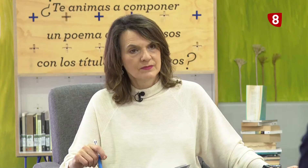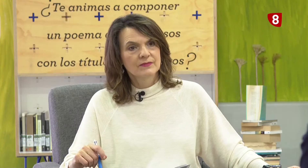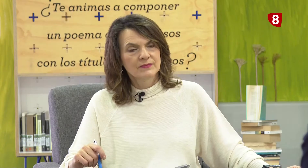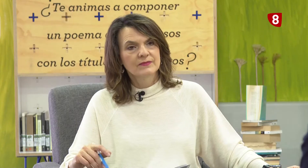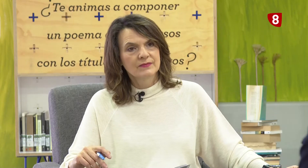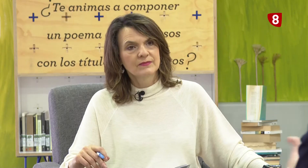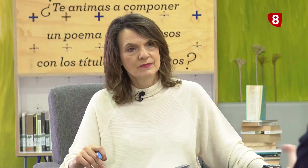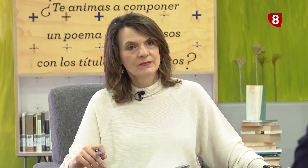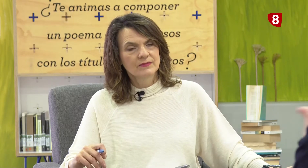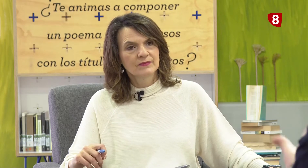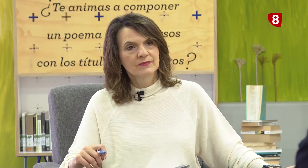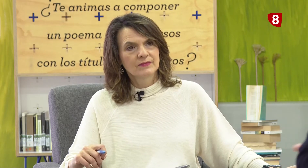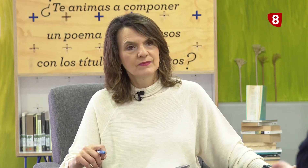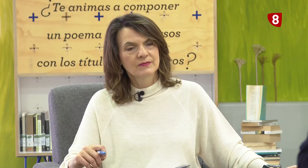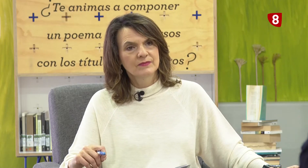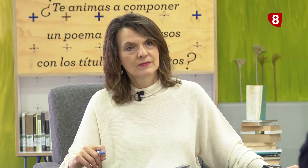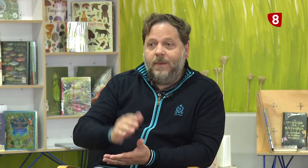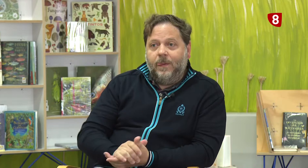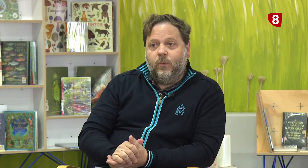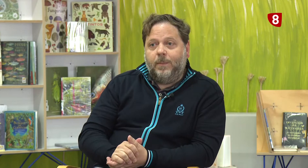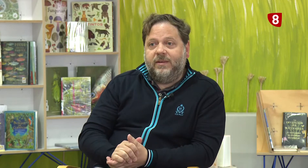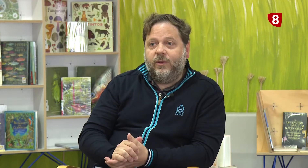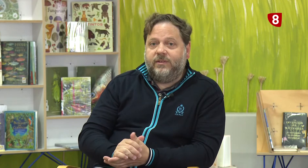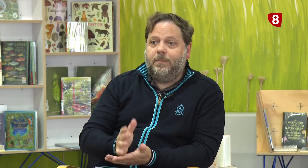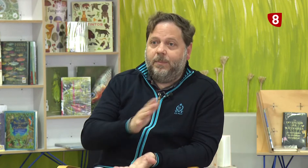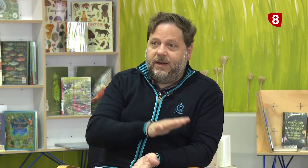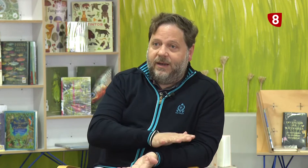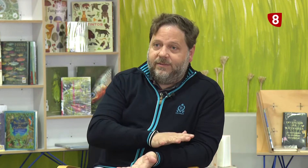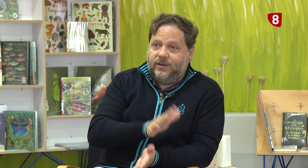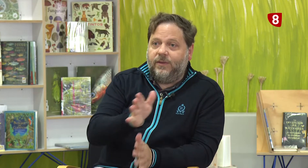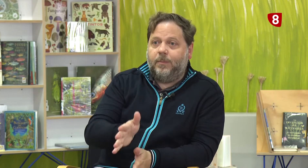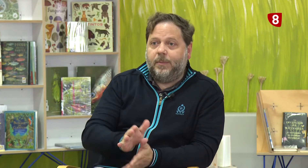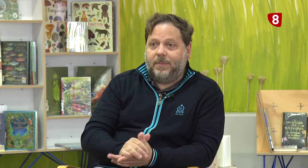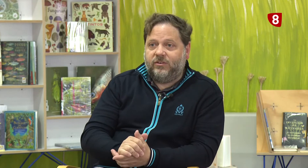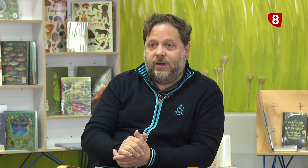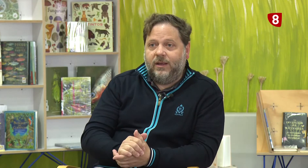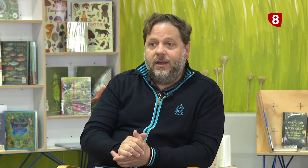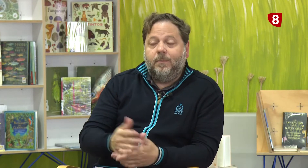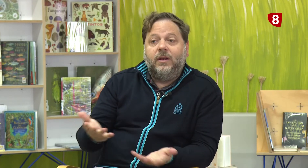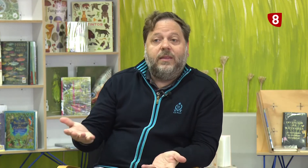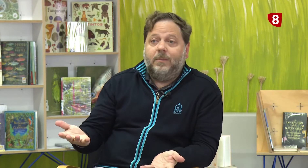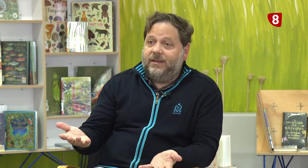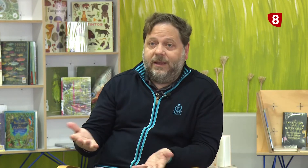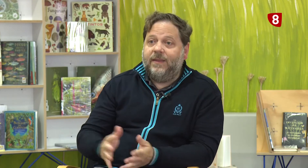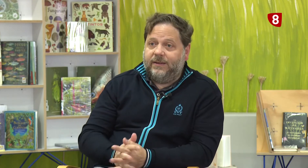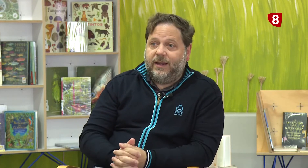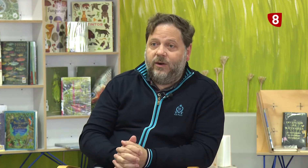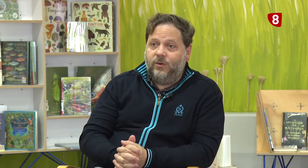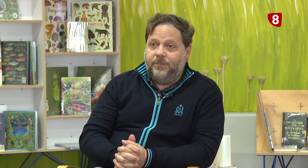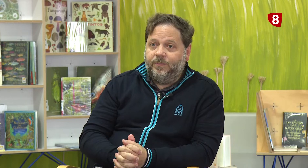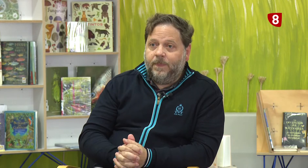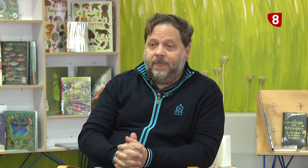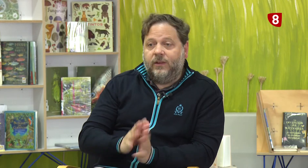un apellido normal. A lo mejor se aprovecha un apellido así para crear el signo de la propia persona. Pero inicialmente hay que